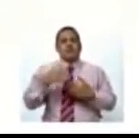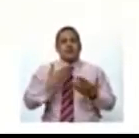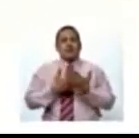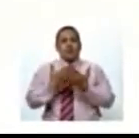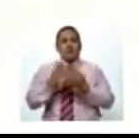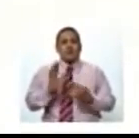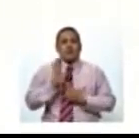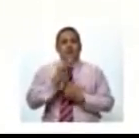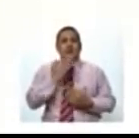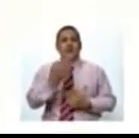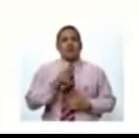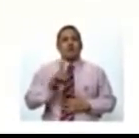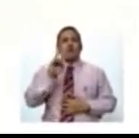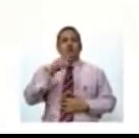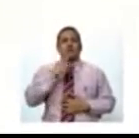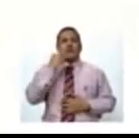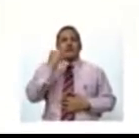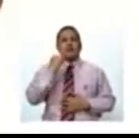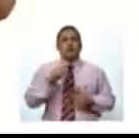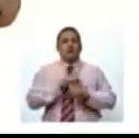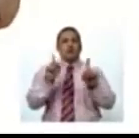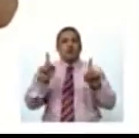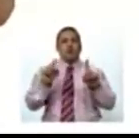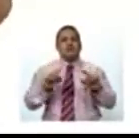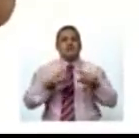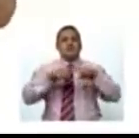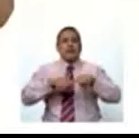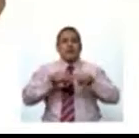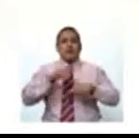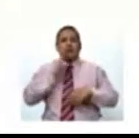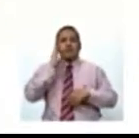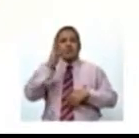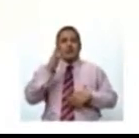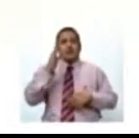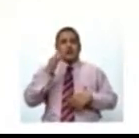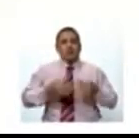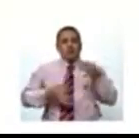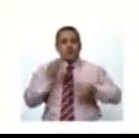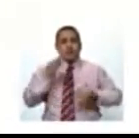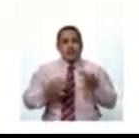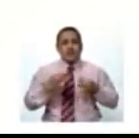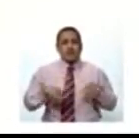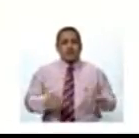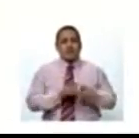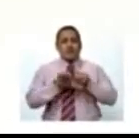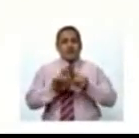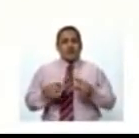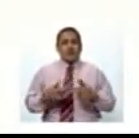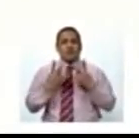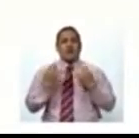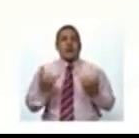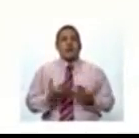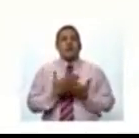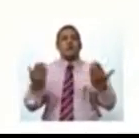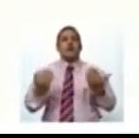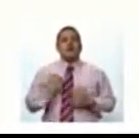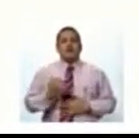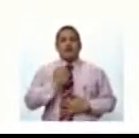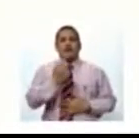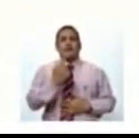determine si hay una violación de este derecho o no, según los criterios de la sentencia. Y, en todo caso, cuál sería